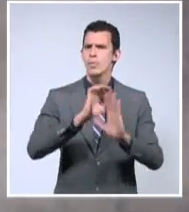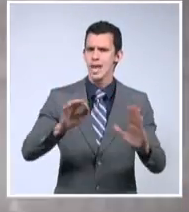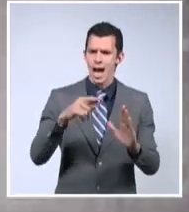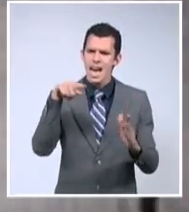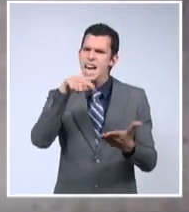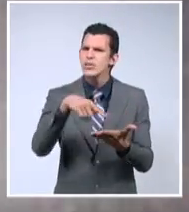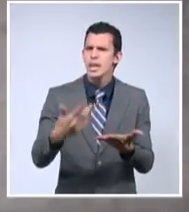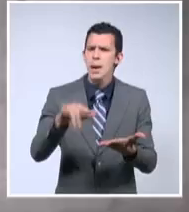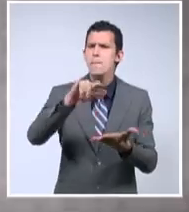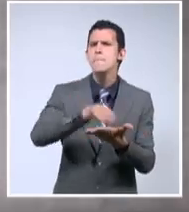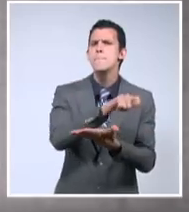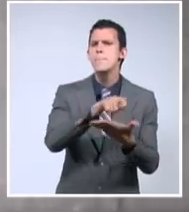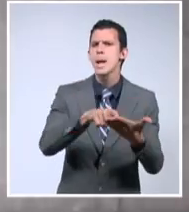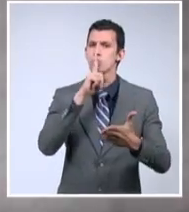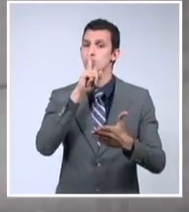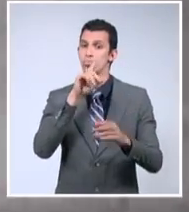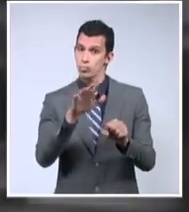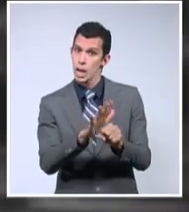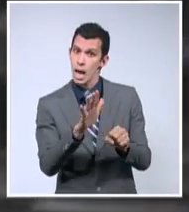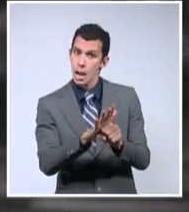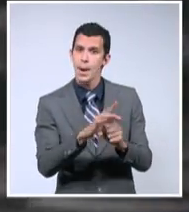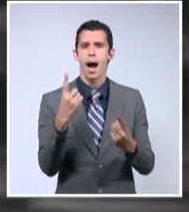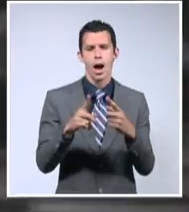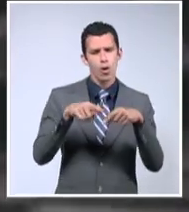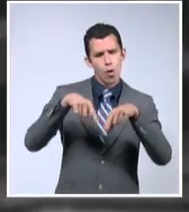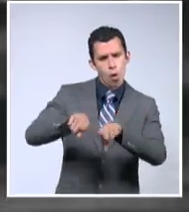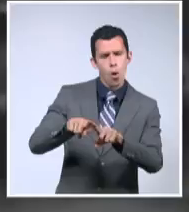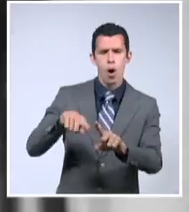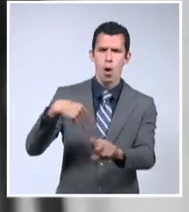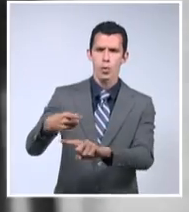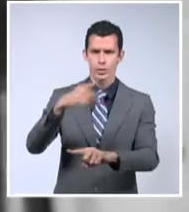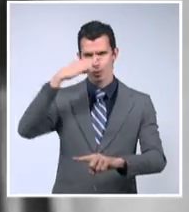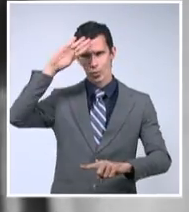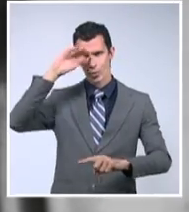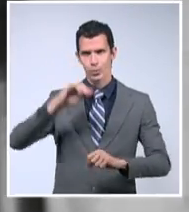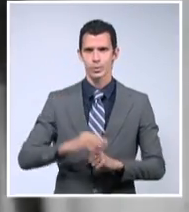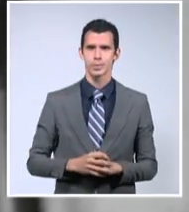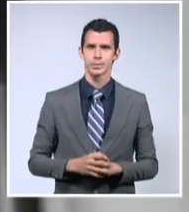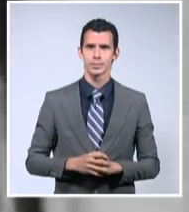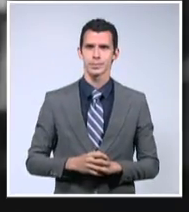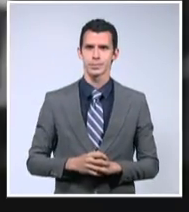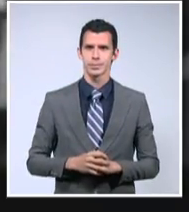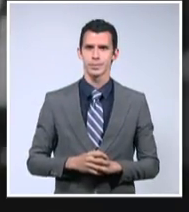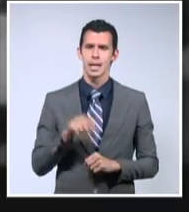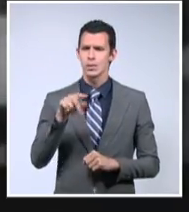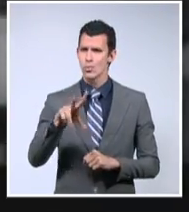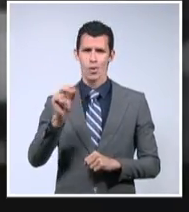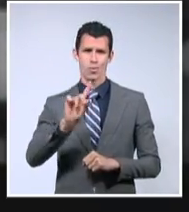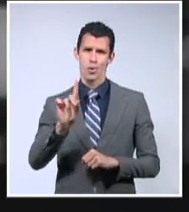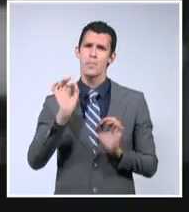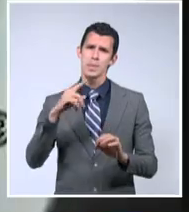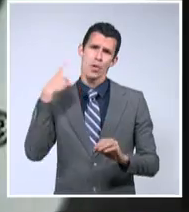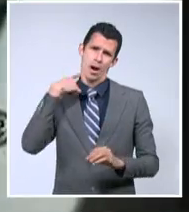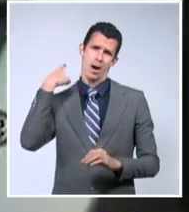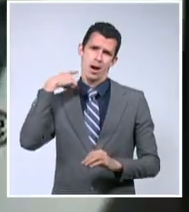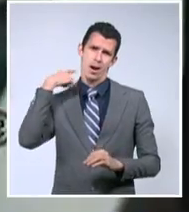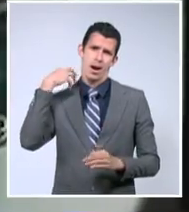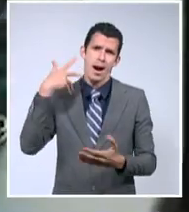La estrategia terrorista iniciada 6 décadas atrás contra Cuba persiste en el agresivo discurso de odio del gobierno de Estados